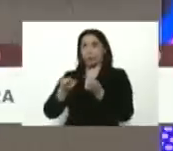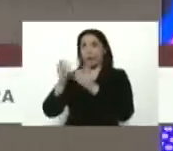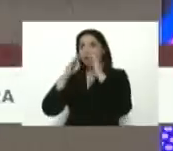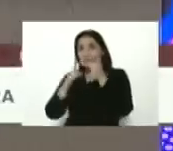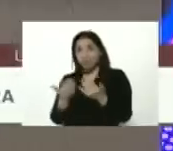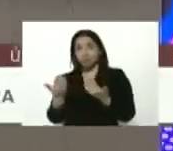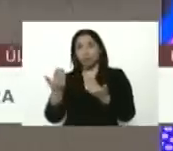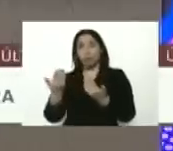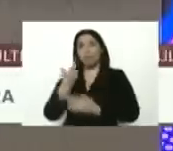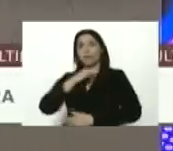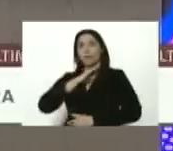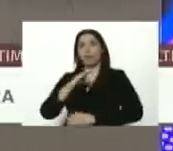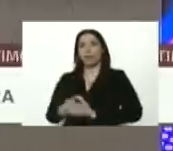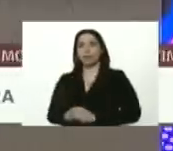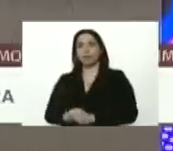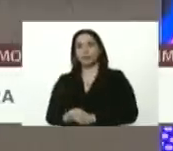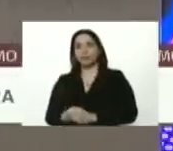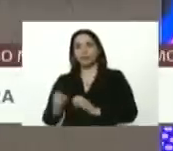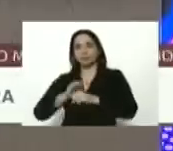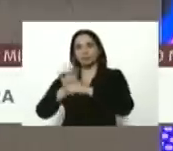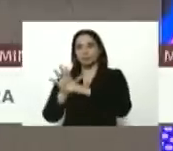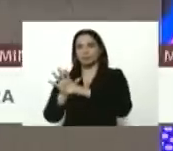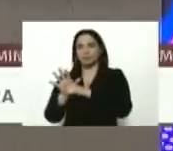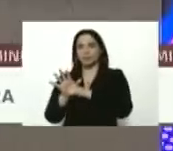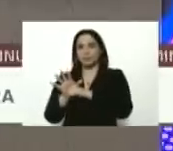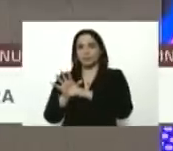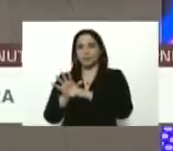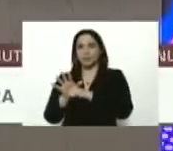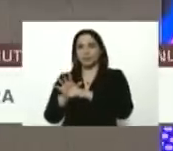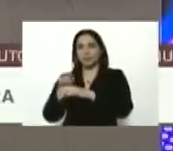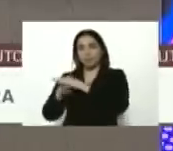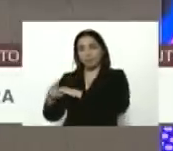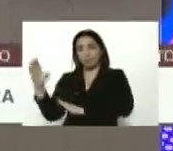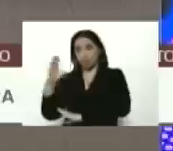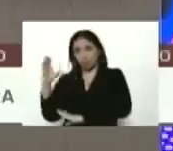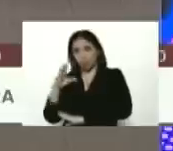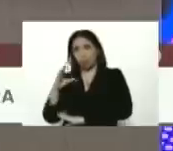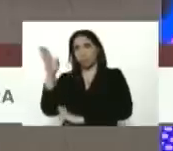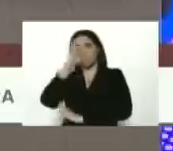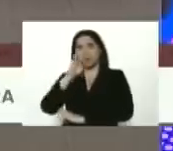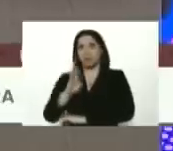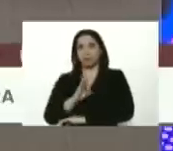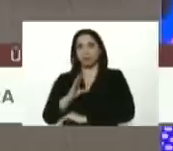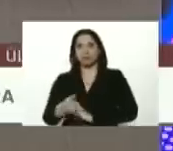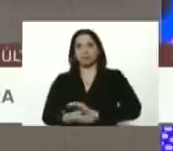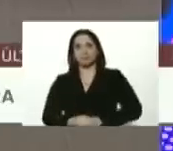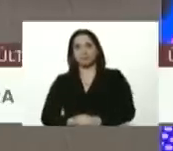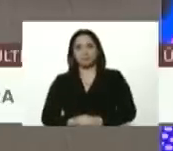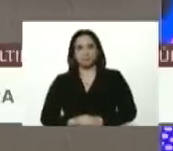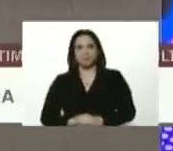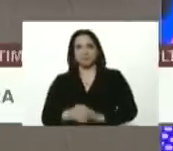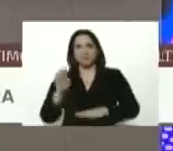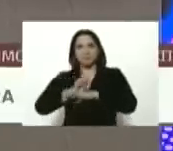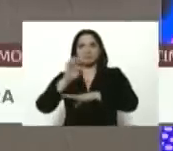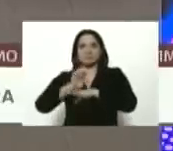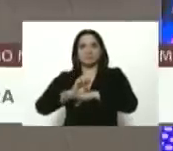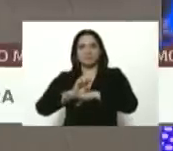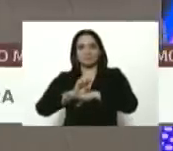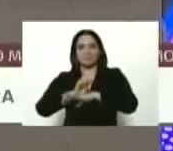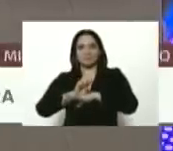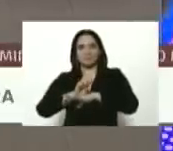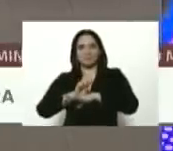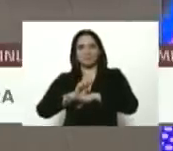de la pandemia por COVID-19 en Colombia, en Brasil, en Ecuador. Y no lo